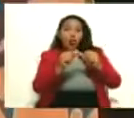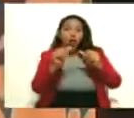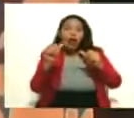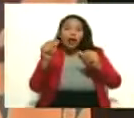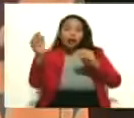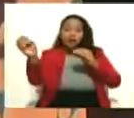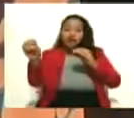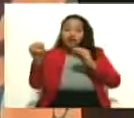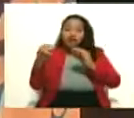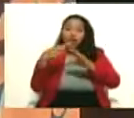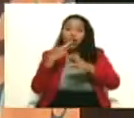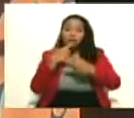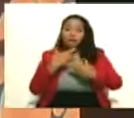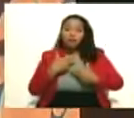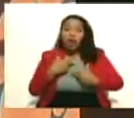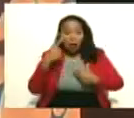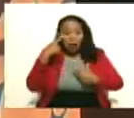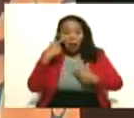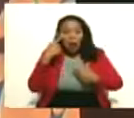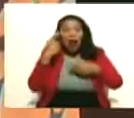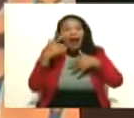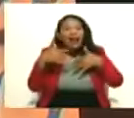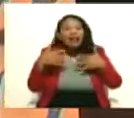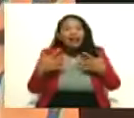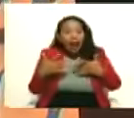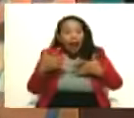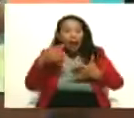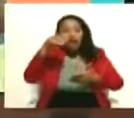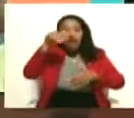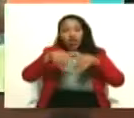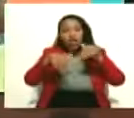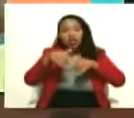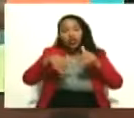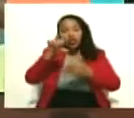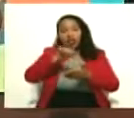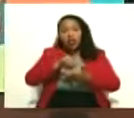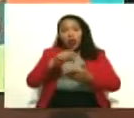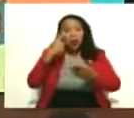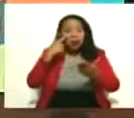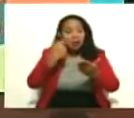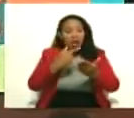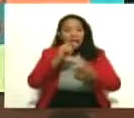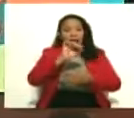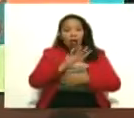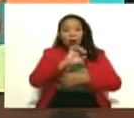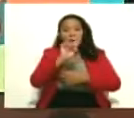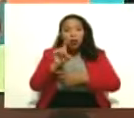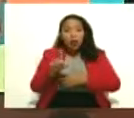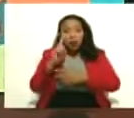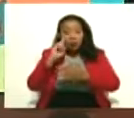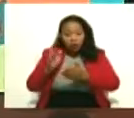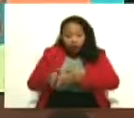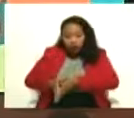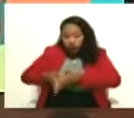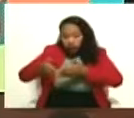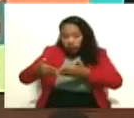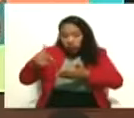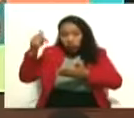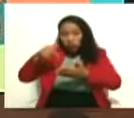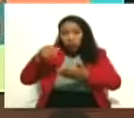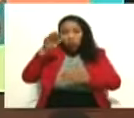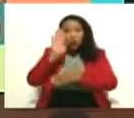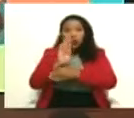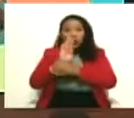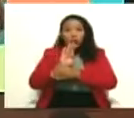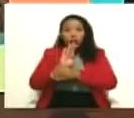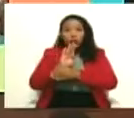vota. Vea, chequee su centro de votación, chequee sus 5 preguntas, revisen su cartera, que esté su cédula, cuídela de aquí al domingo, y